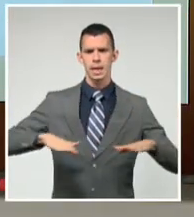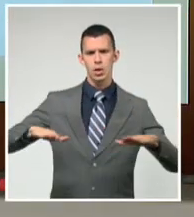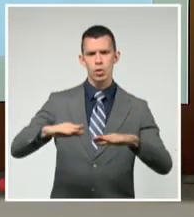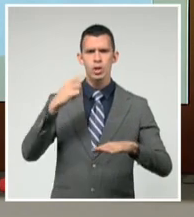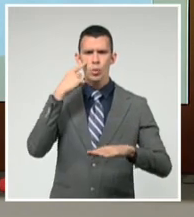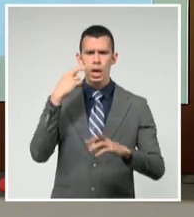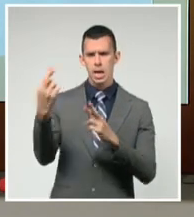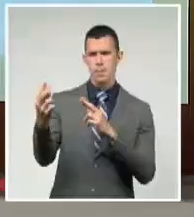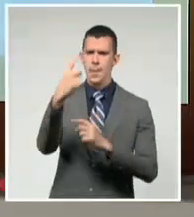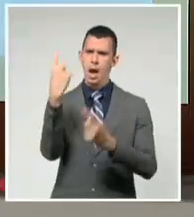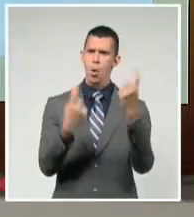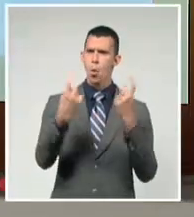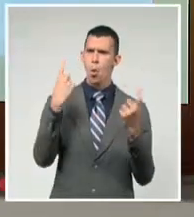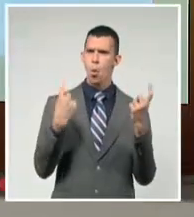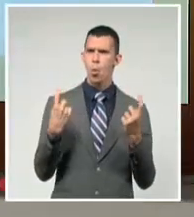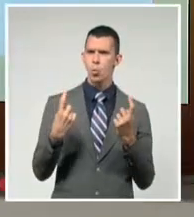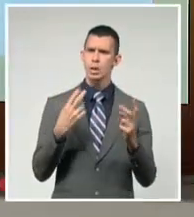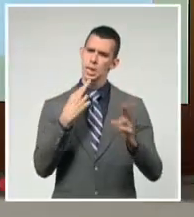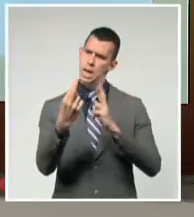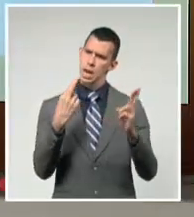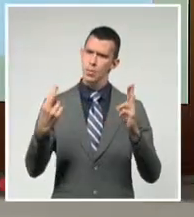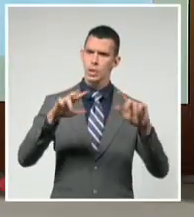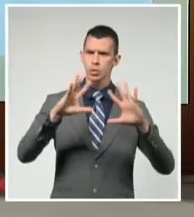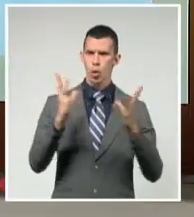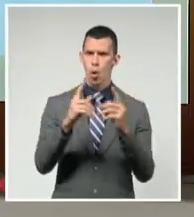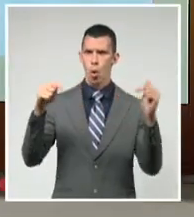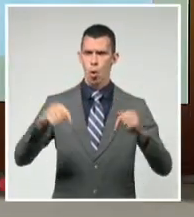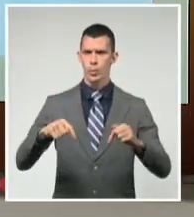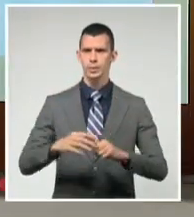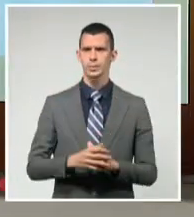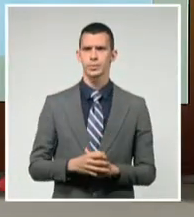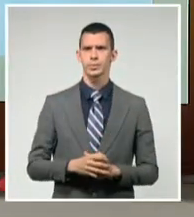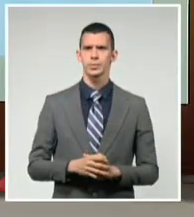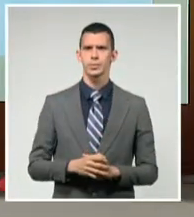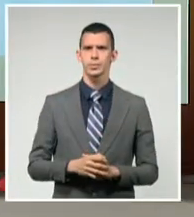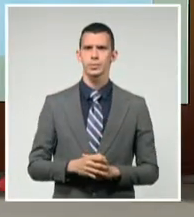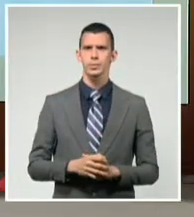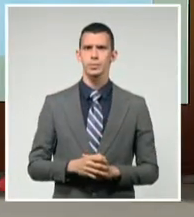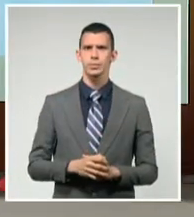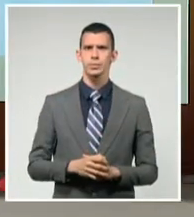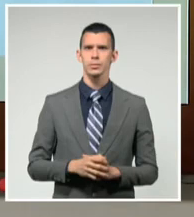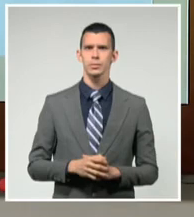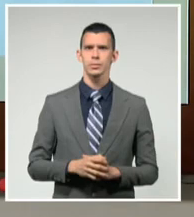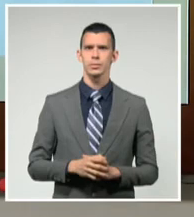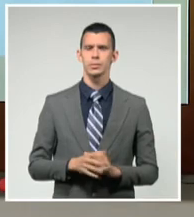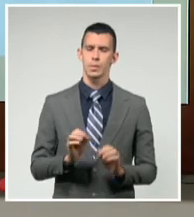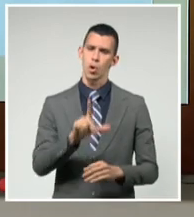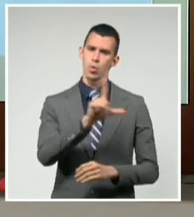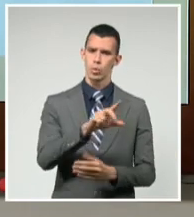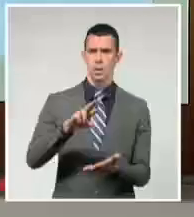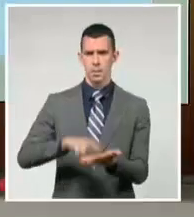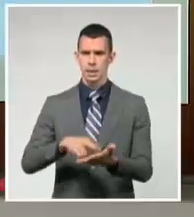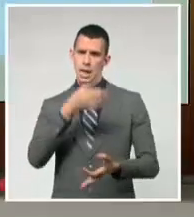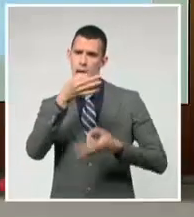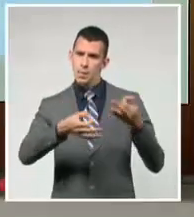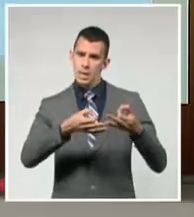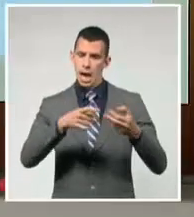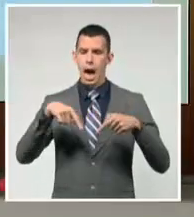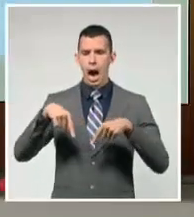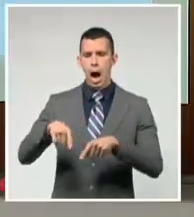e inquietudes de la población sobre los importantes temas económicos que fueron analizados el lunes y el martes cubavisión